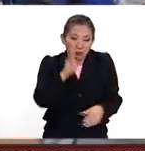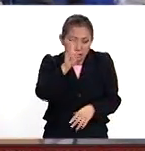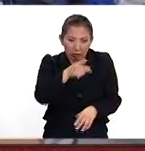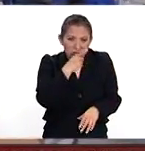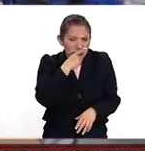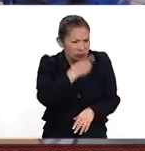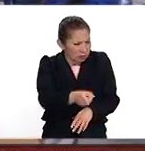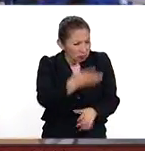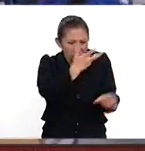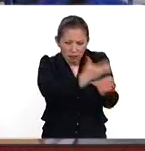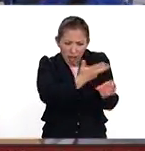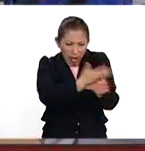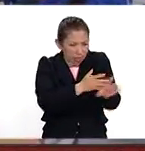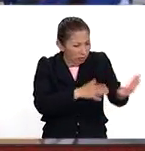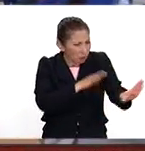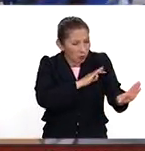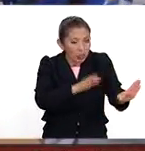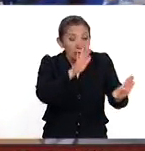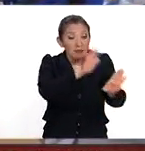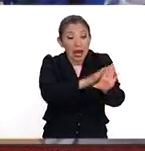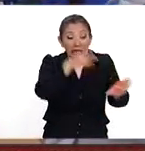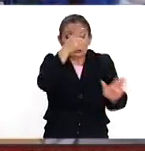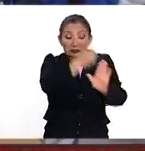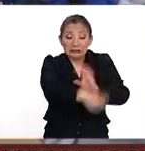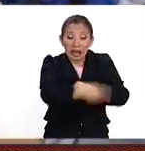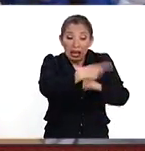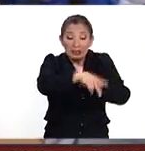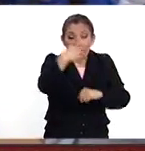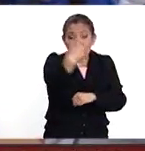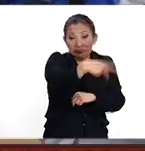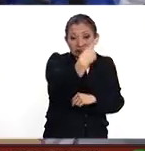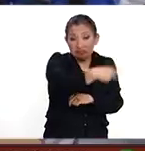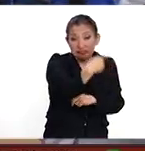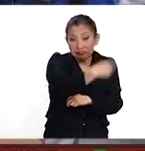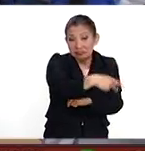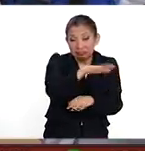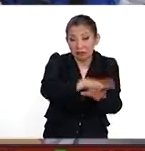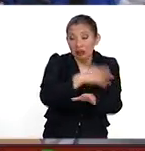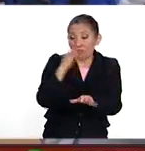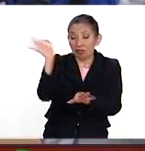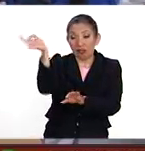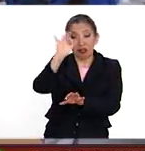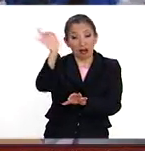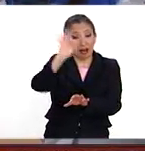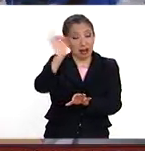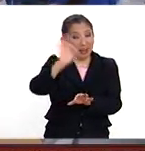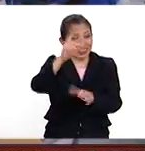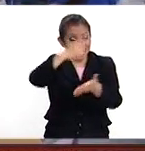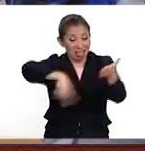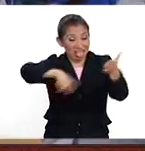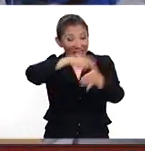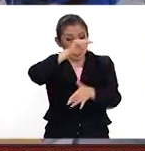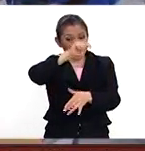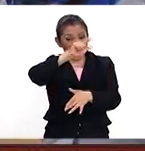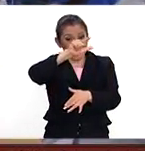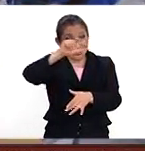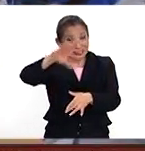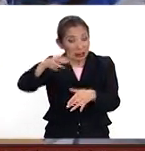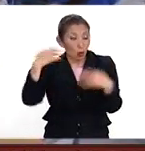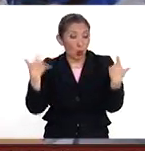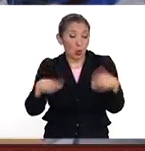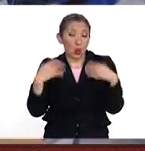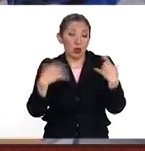cierto, Estados Unidos puede ser el más afectado de suspender el comercio con México. Para